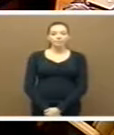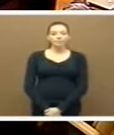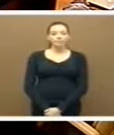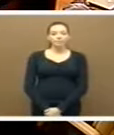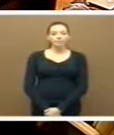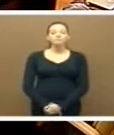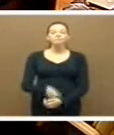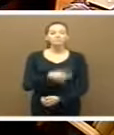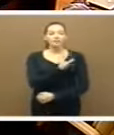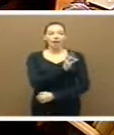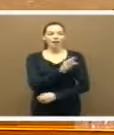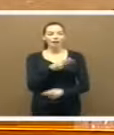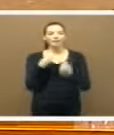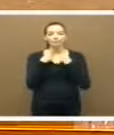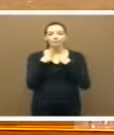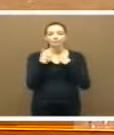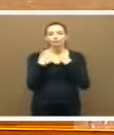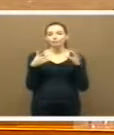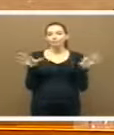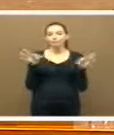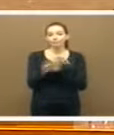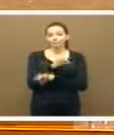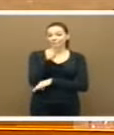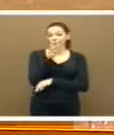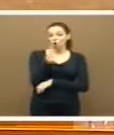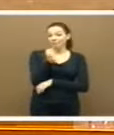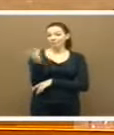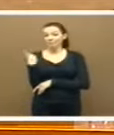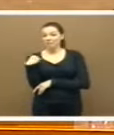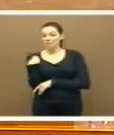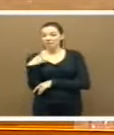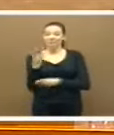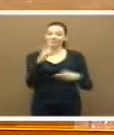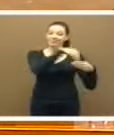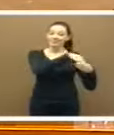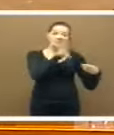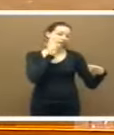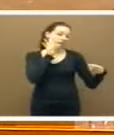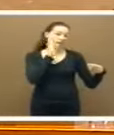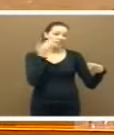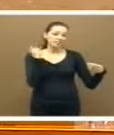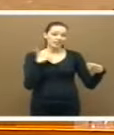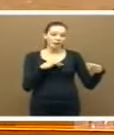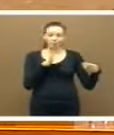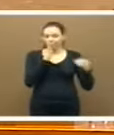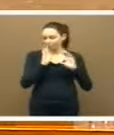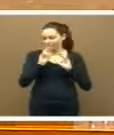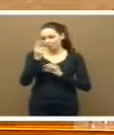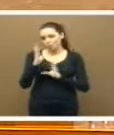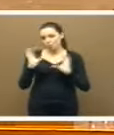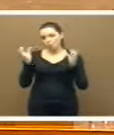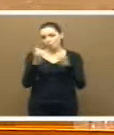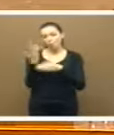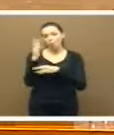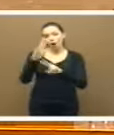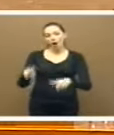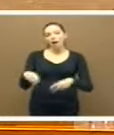Efectivamente, señoría, me estaba equivocando porque esas enmiendas ya están en la transacción incluidas. El segundo grupo de enmiendas,